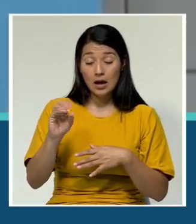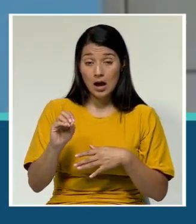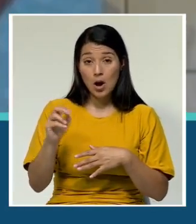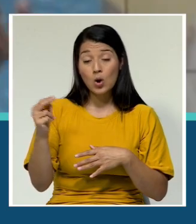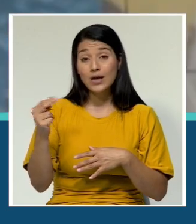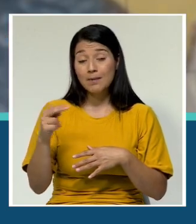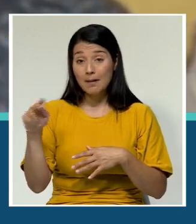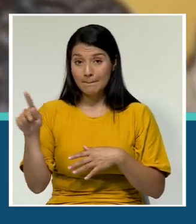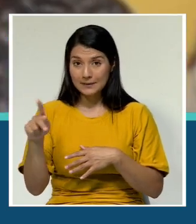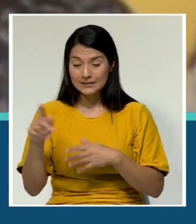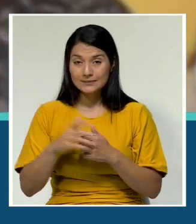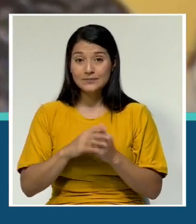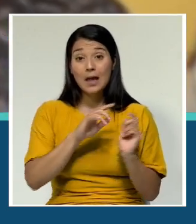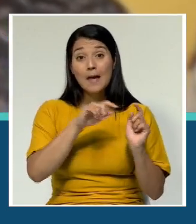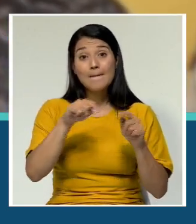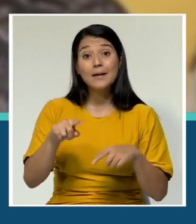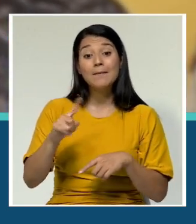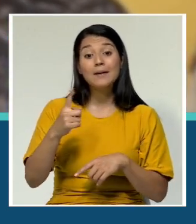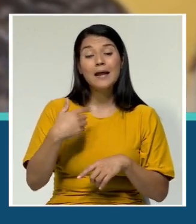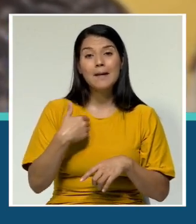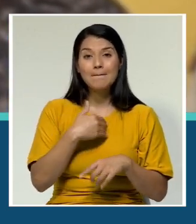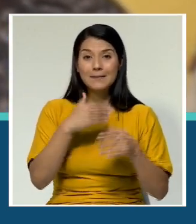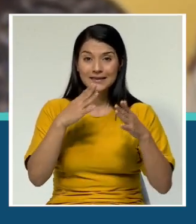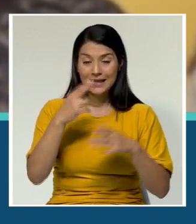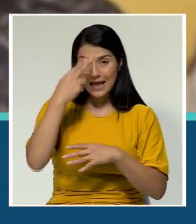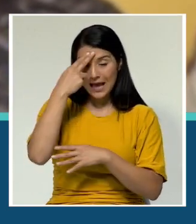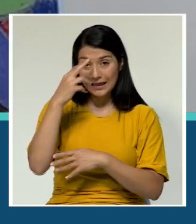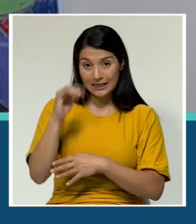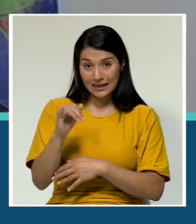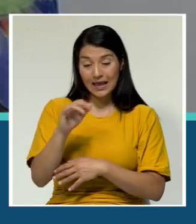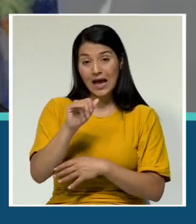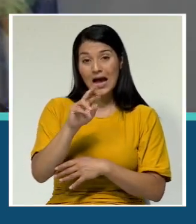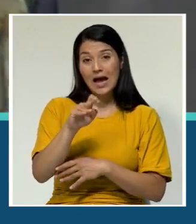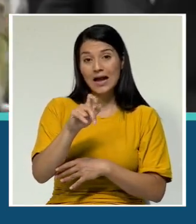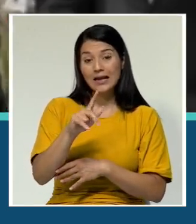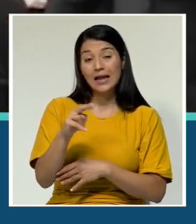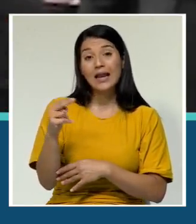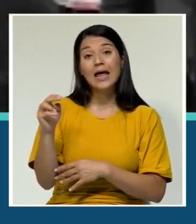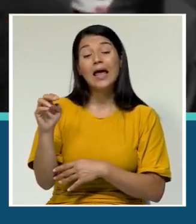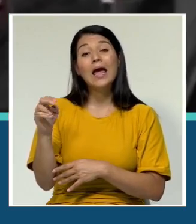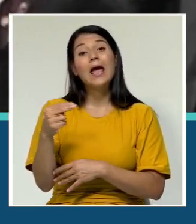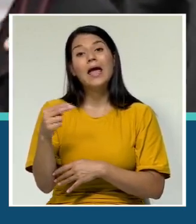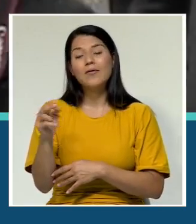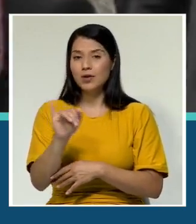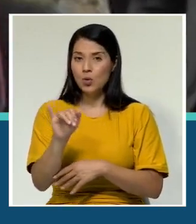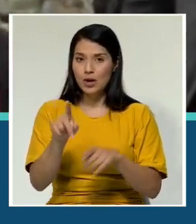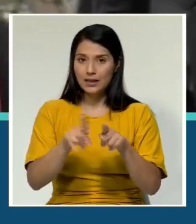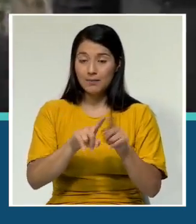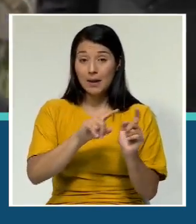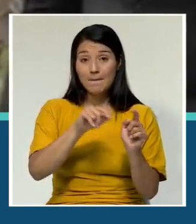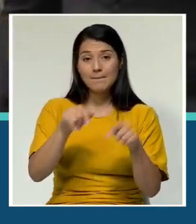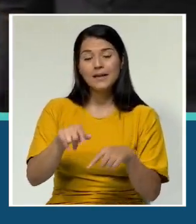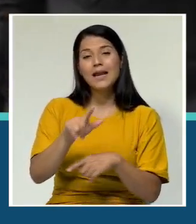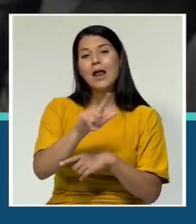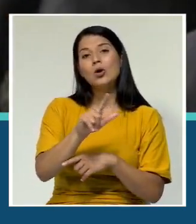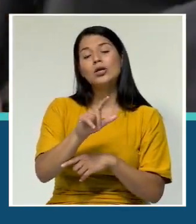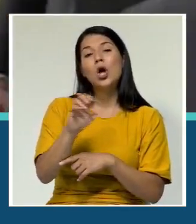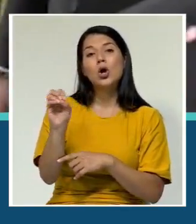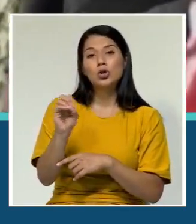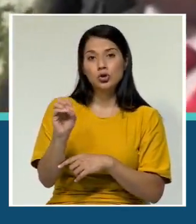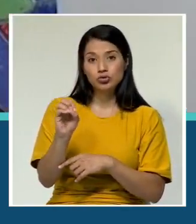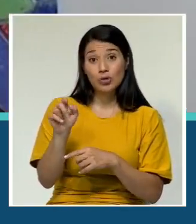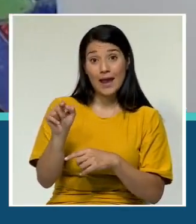Osmani, viene el primer ministro de Curazao, el señor Gilmar Pisas, viene el primer ministro de